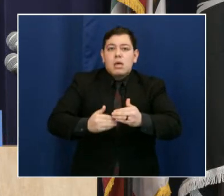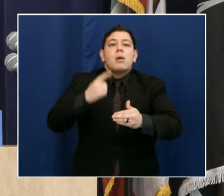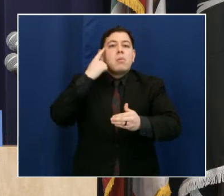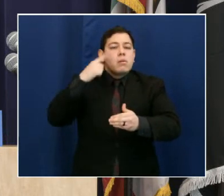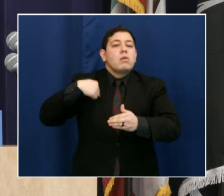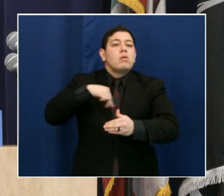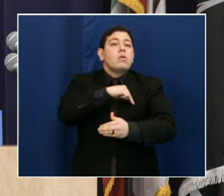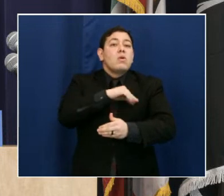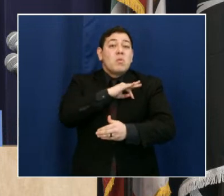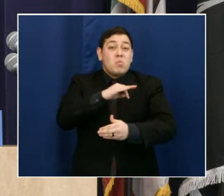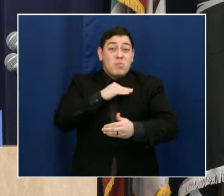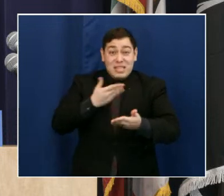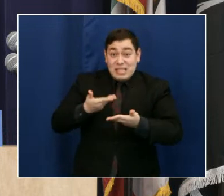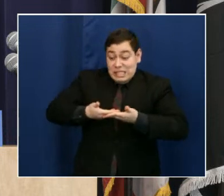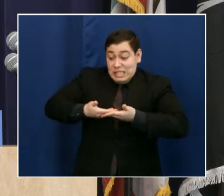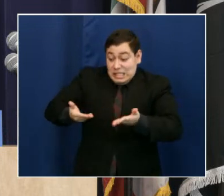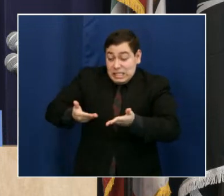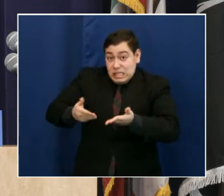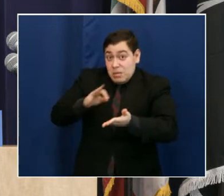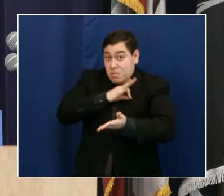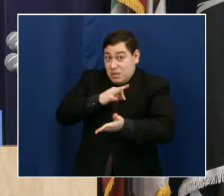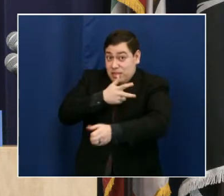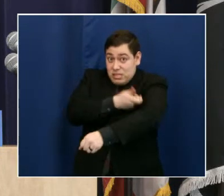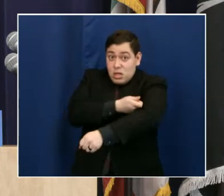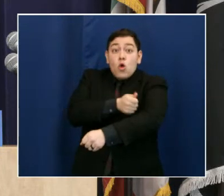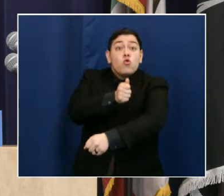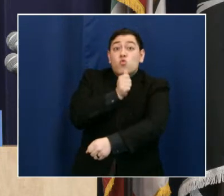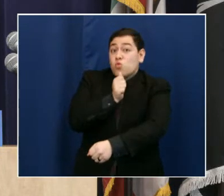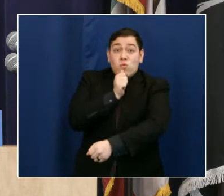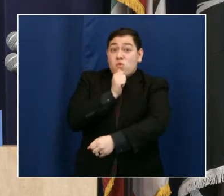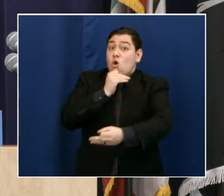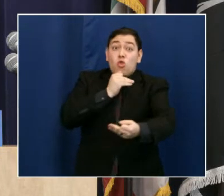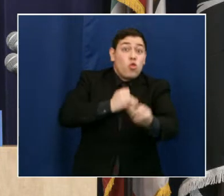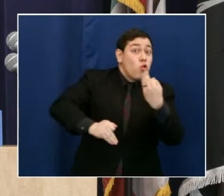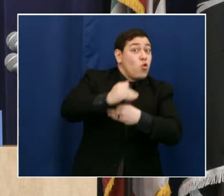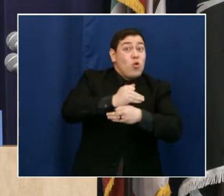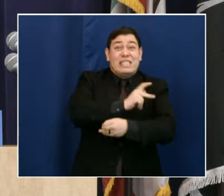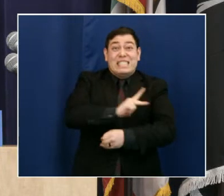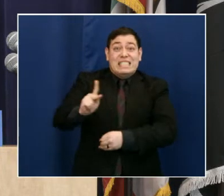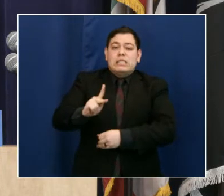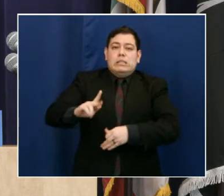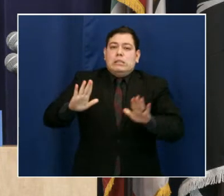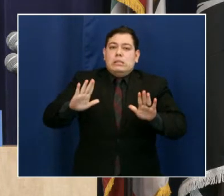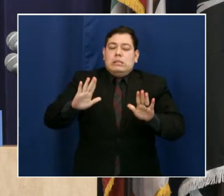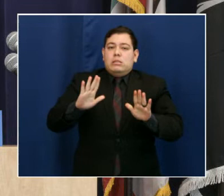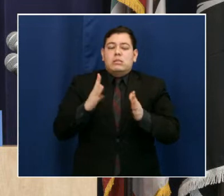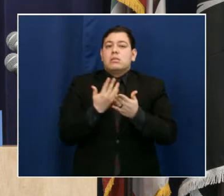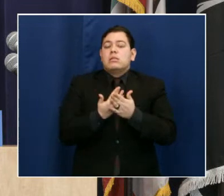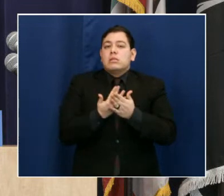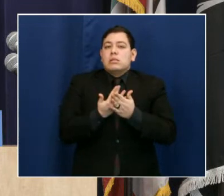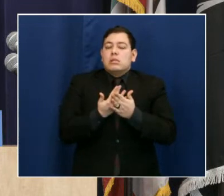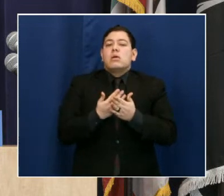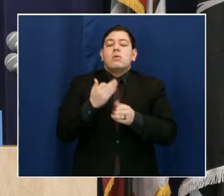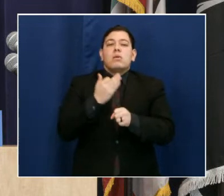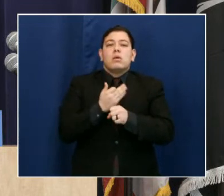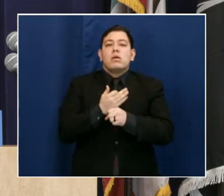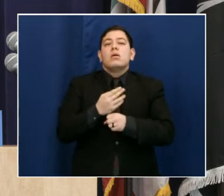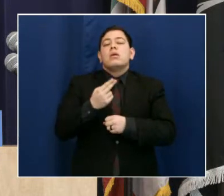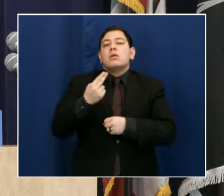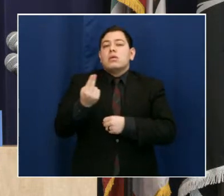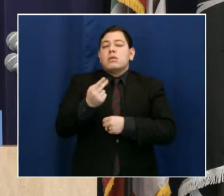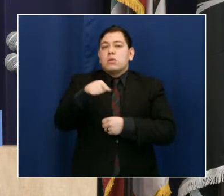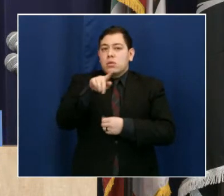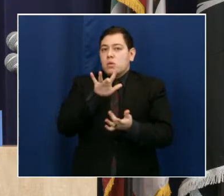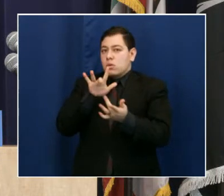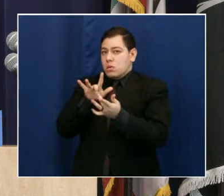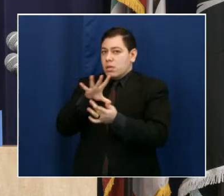a los medicamentos que se esperen hasta que no hablen con sus diferentes organizaciones de